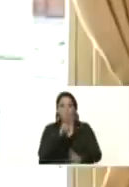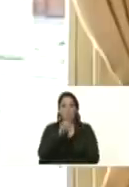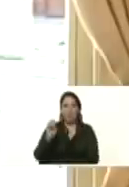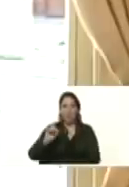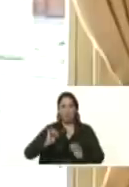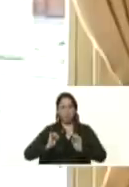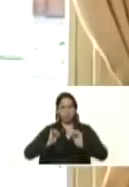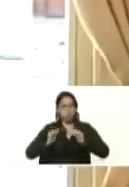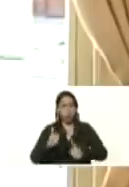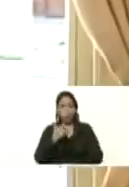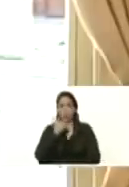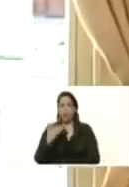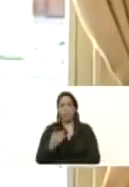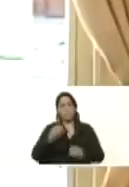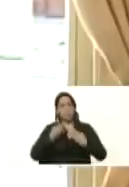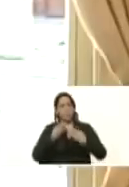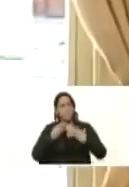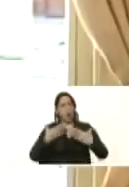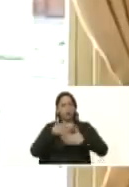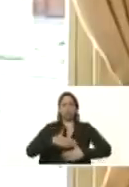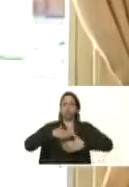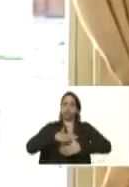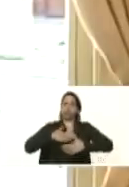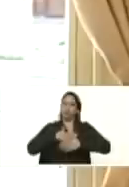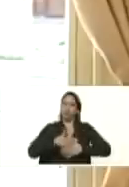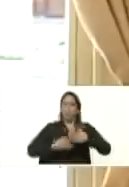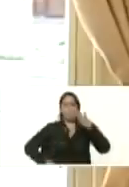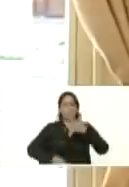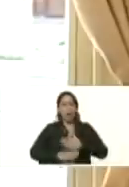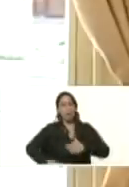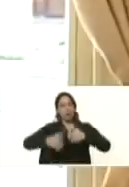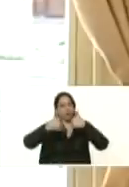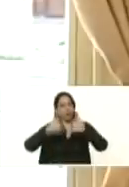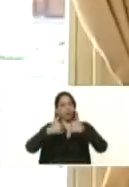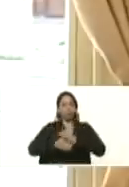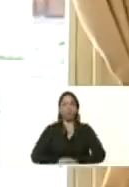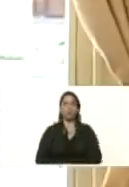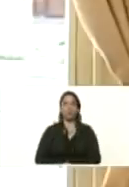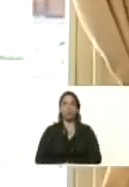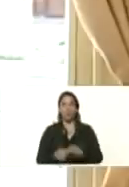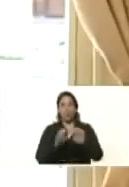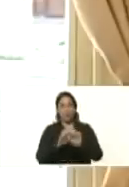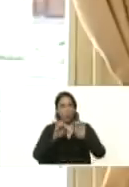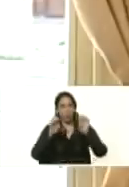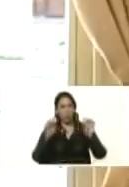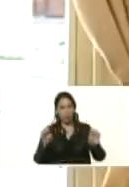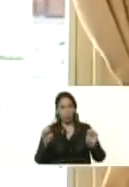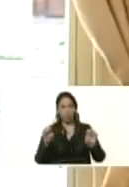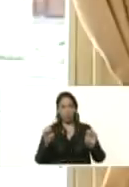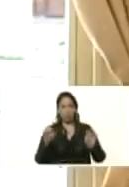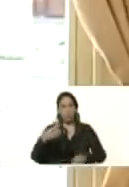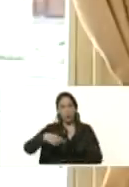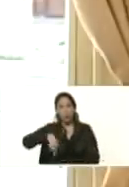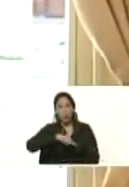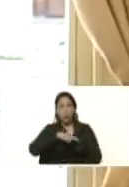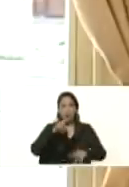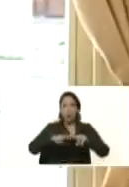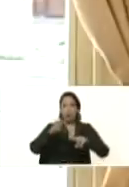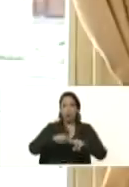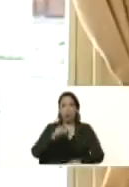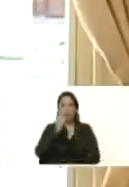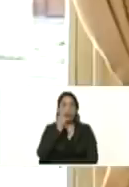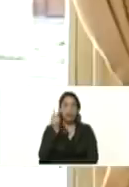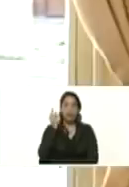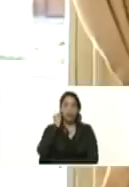arrancamos muy bien vamos muy bien en la educación de nuestros niños y